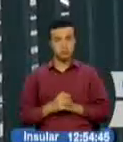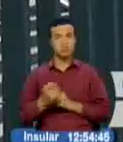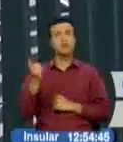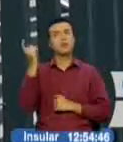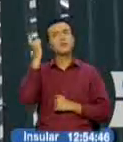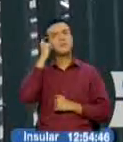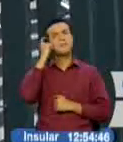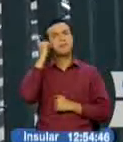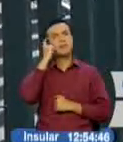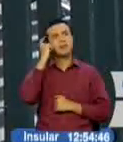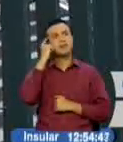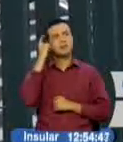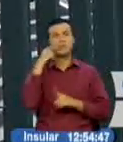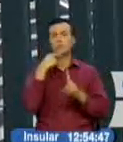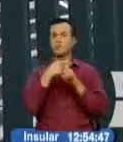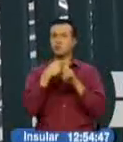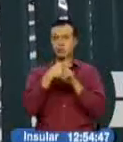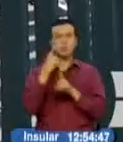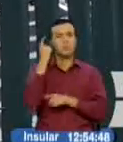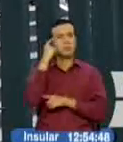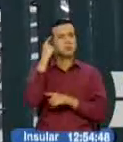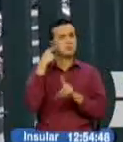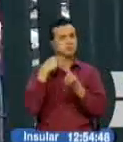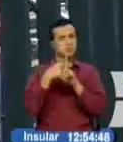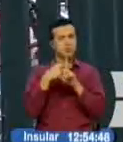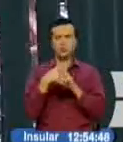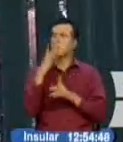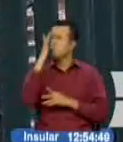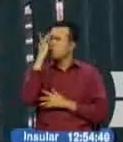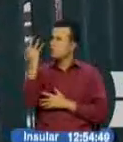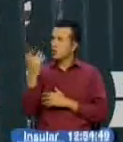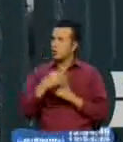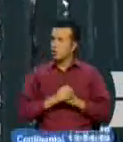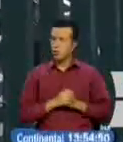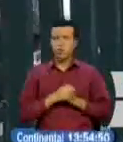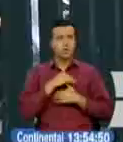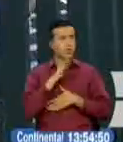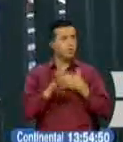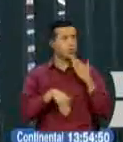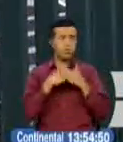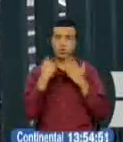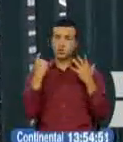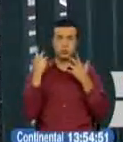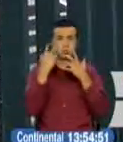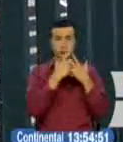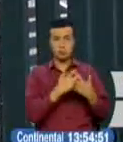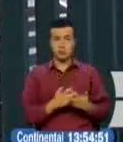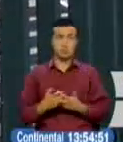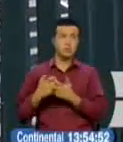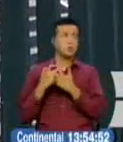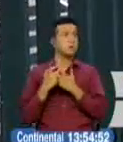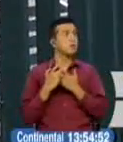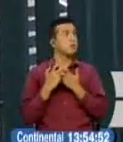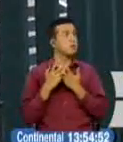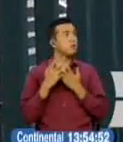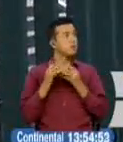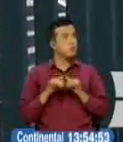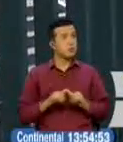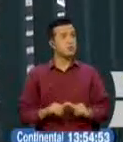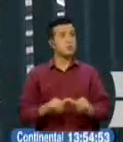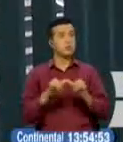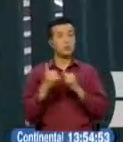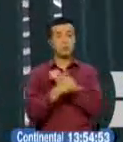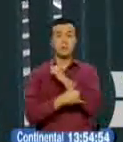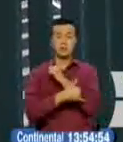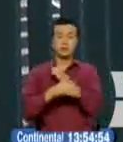que es positiva la... ¿Por qué? Porque todos tenemos que unirnos para combatir la corrupción y hacer de este